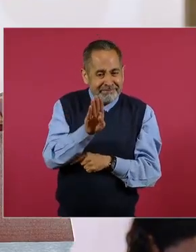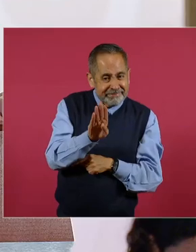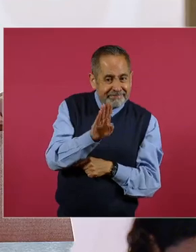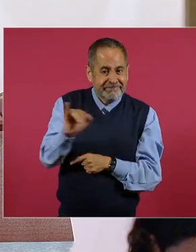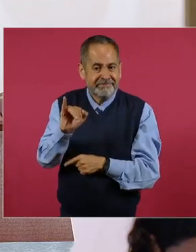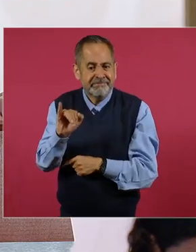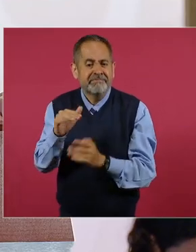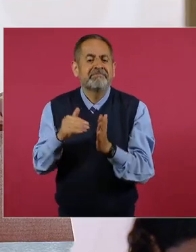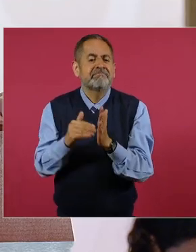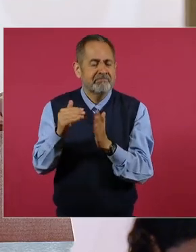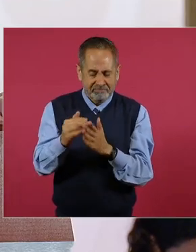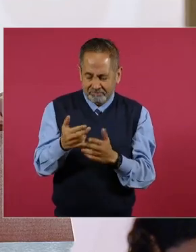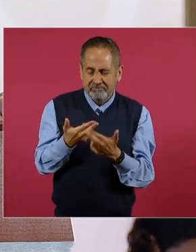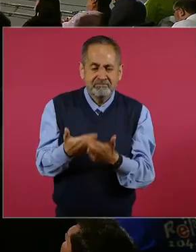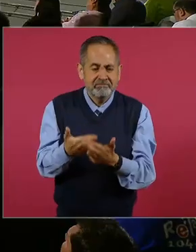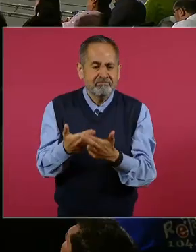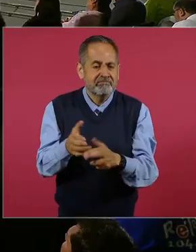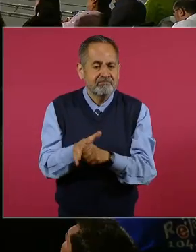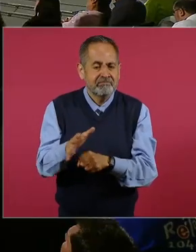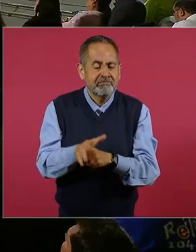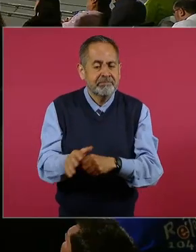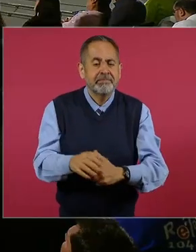5 billones.